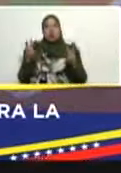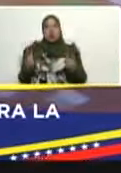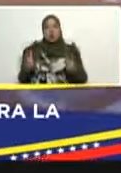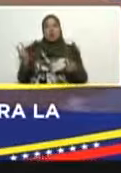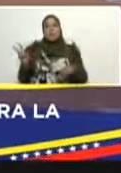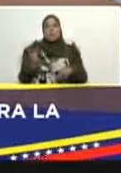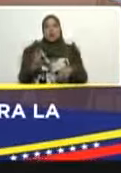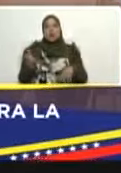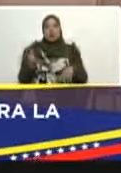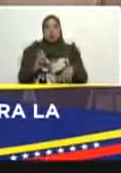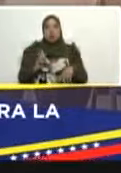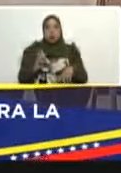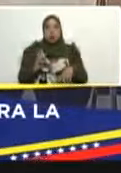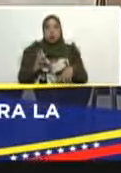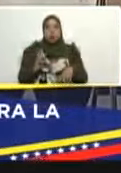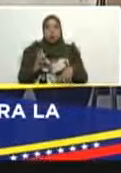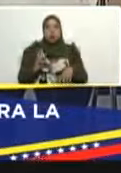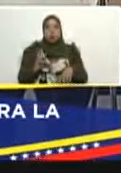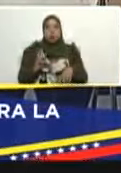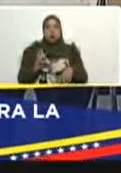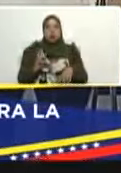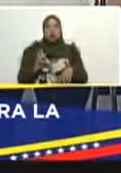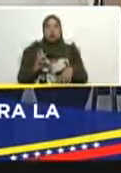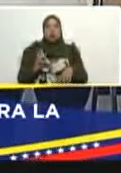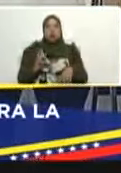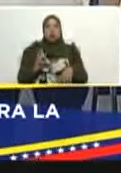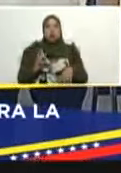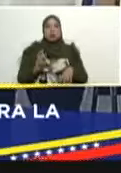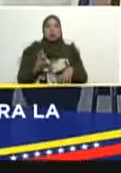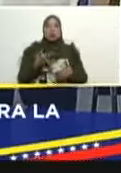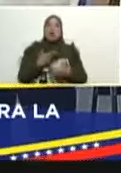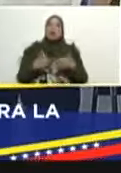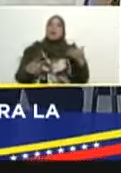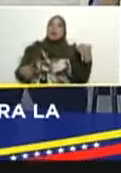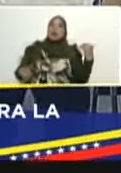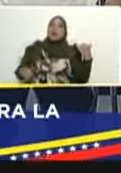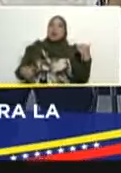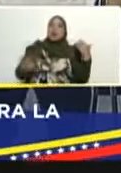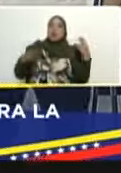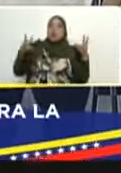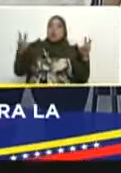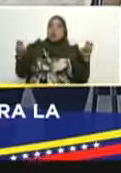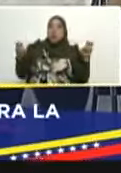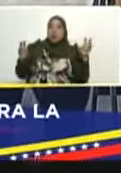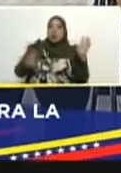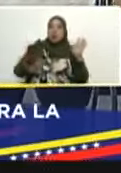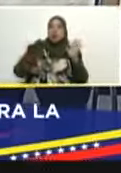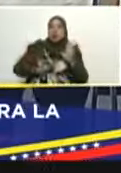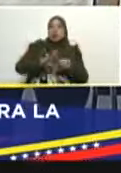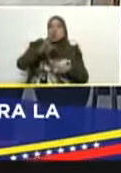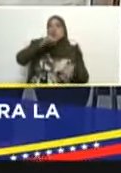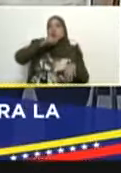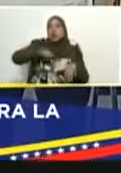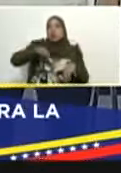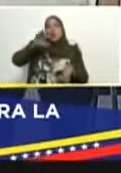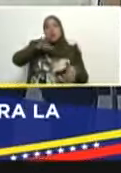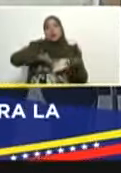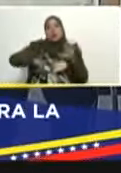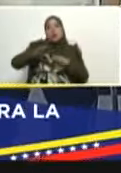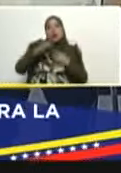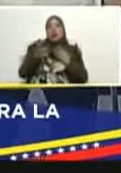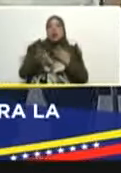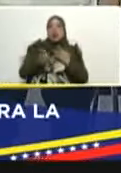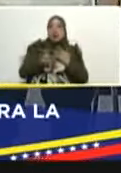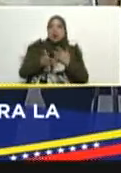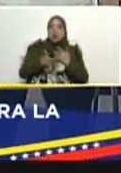país. Bueno, presidente, así estamos construyendo nuevas páginas en la historia científica, tecnológica